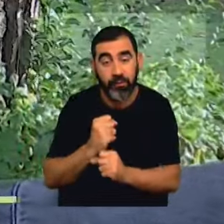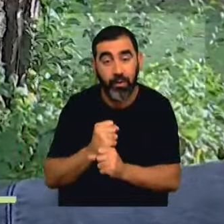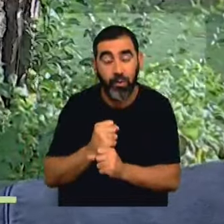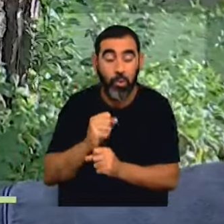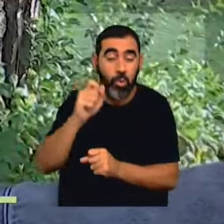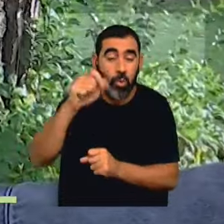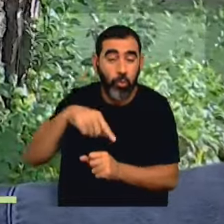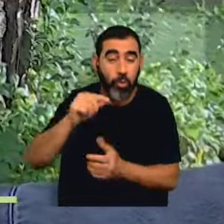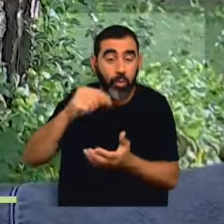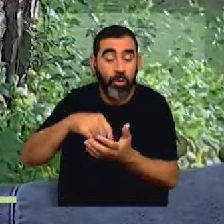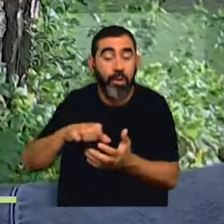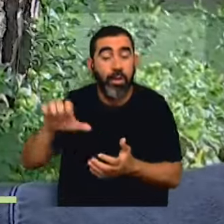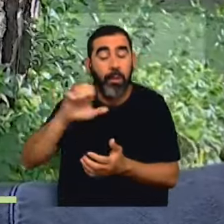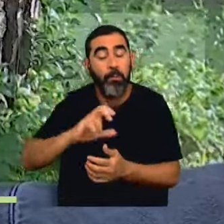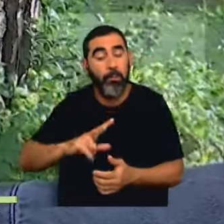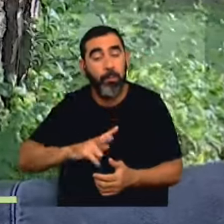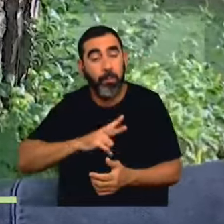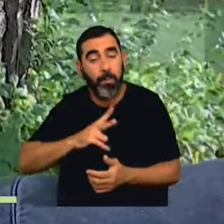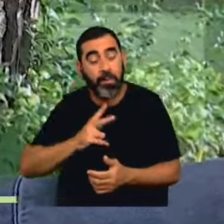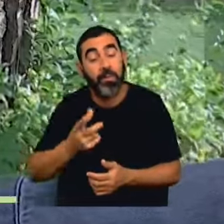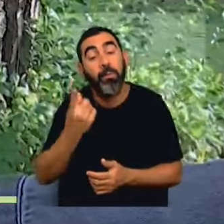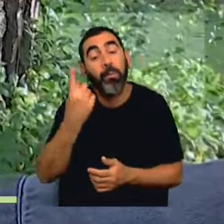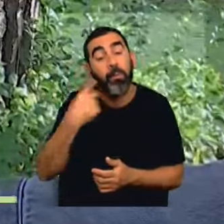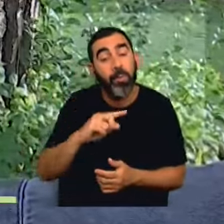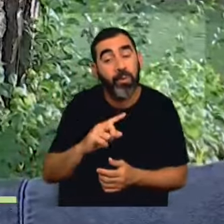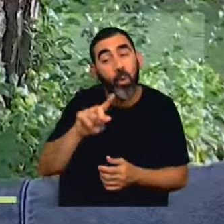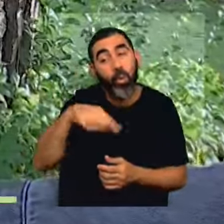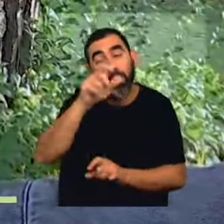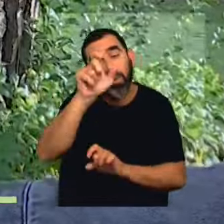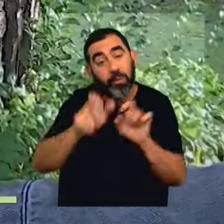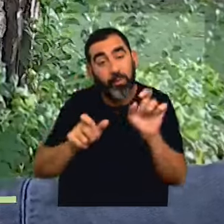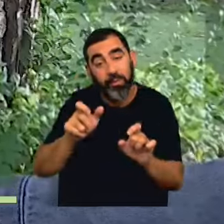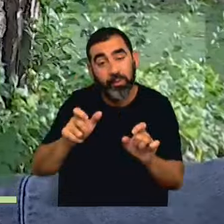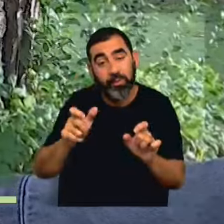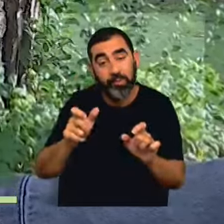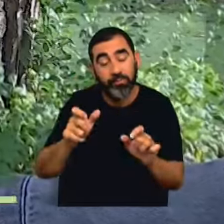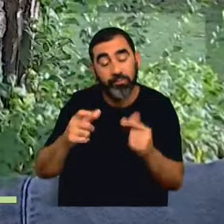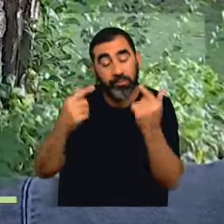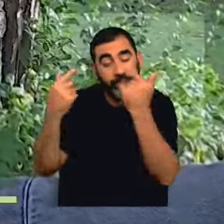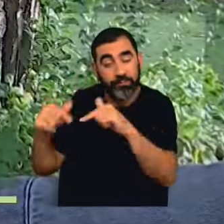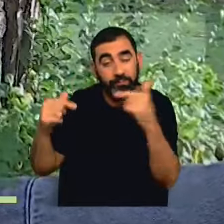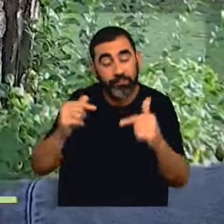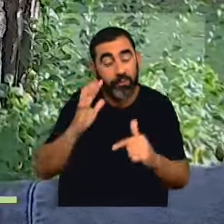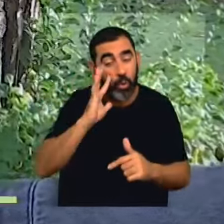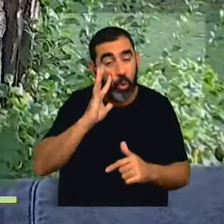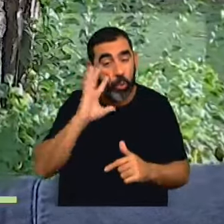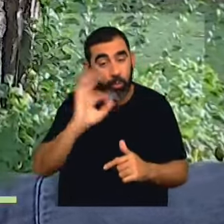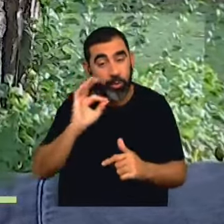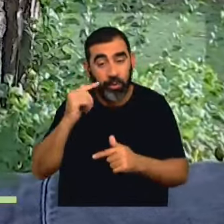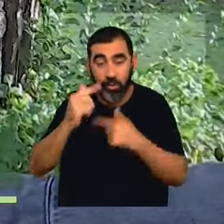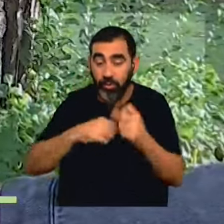los contrata una empresa privada Pero hay otro tipo de gente que no tuvieron las mismas posibilidades que van a seguir en trabajos